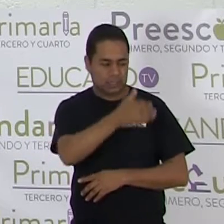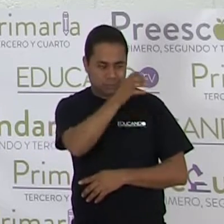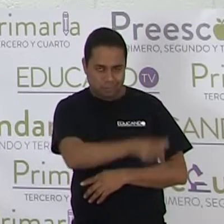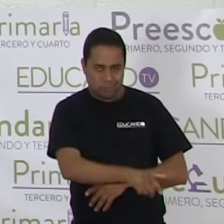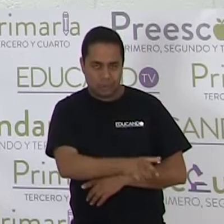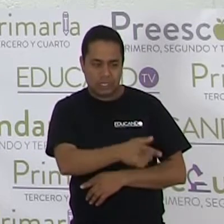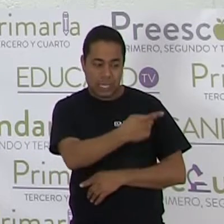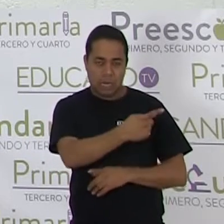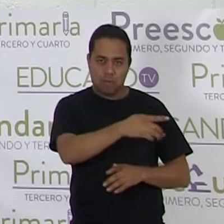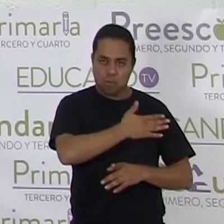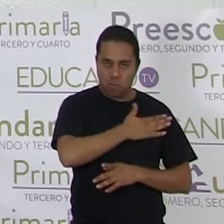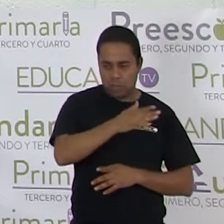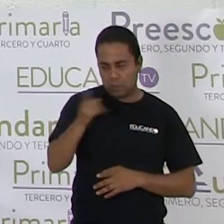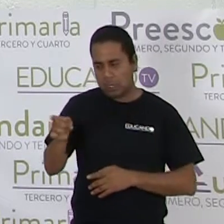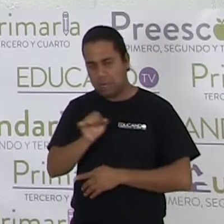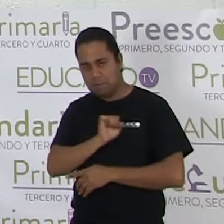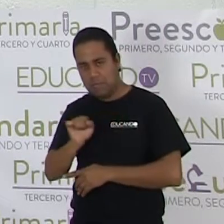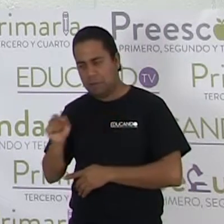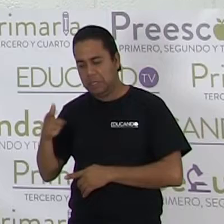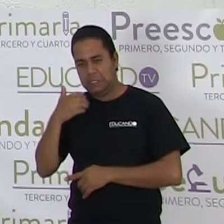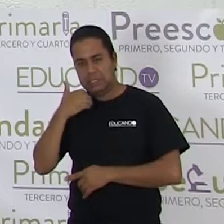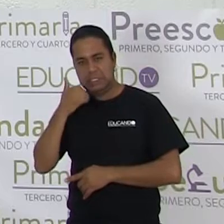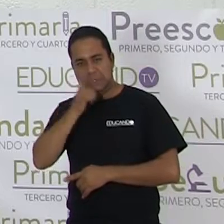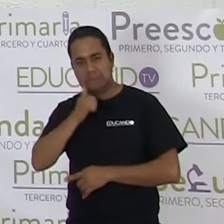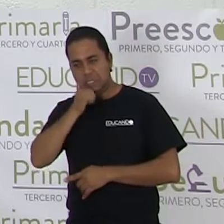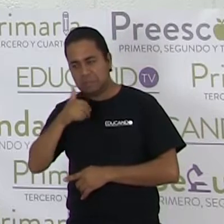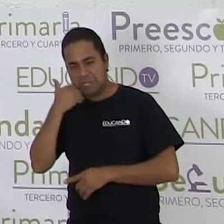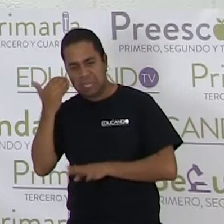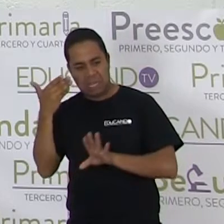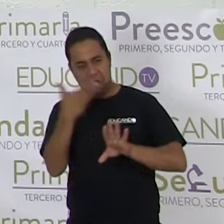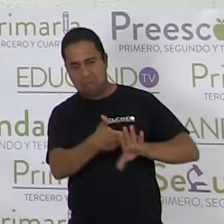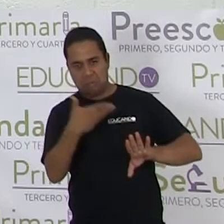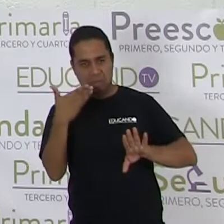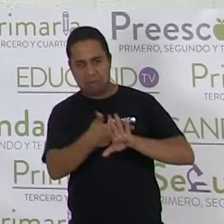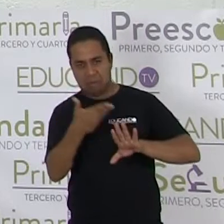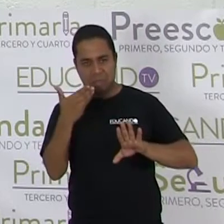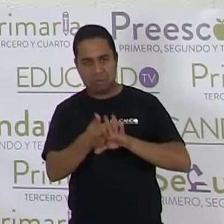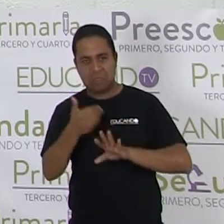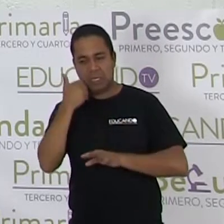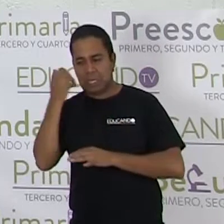obstáculos o van a impedir